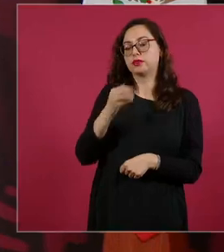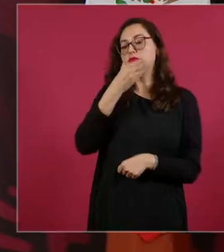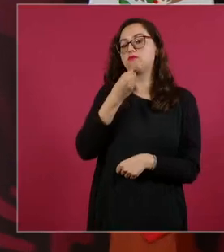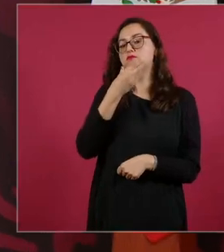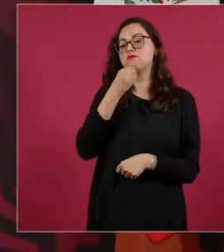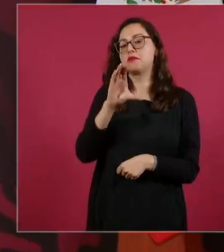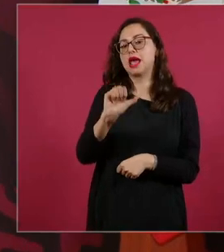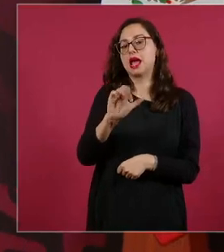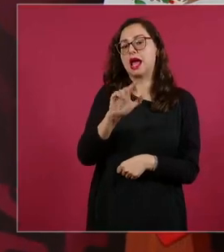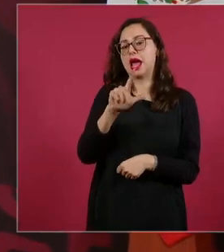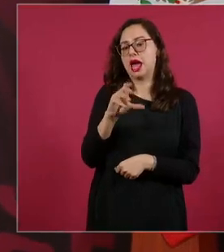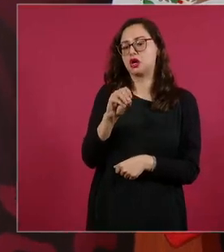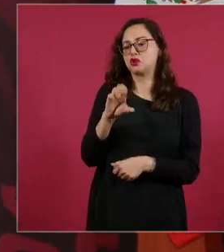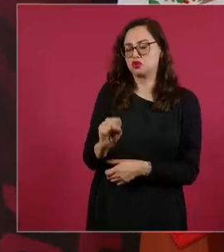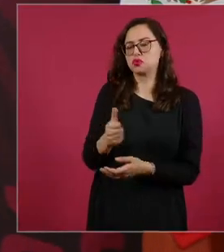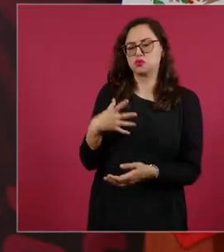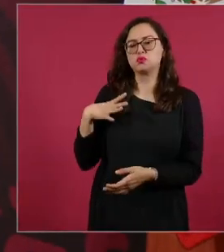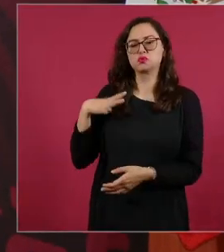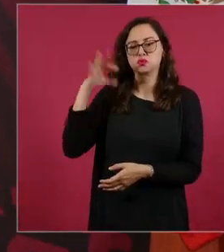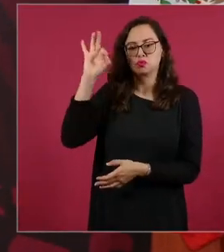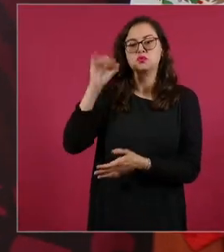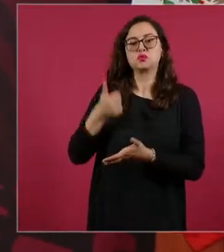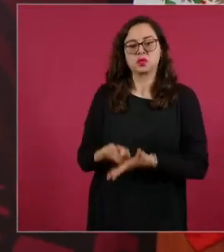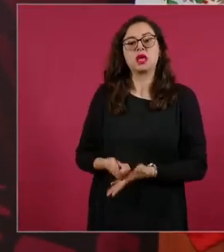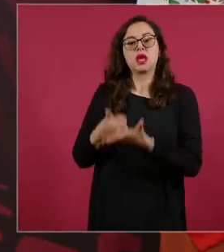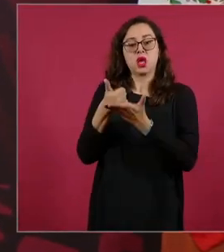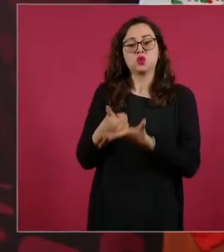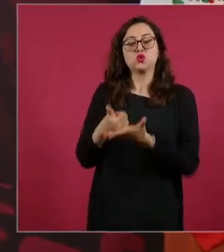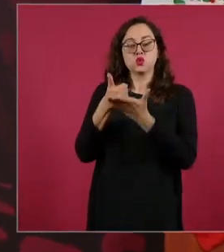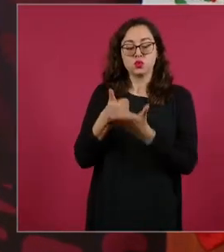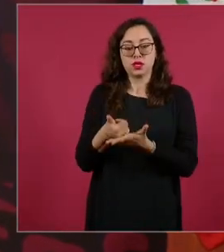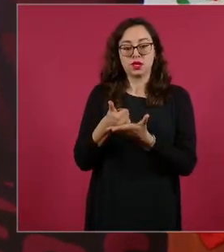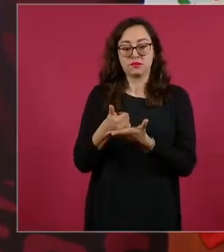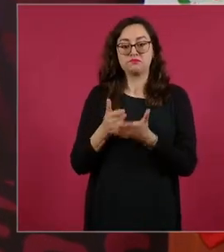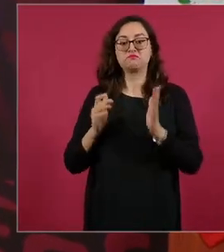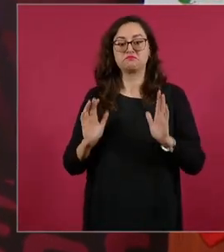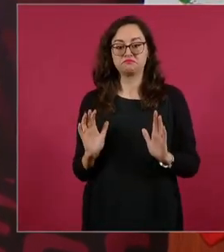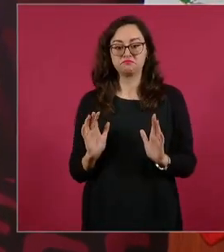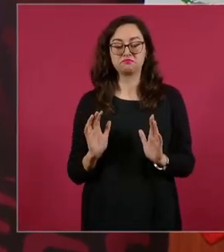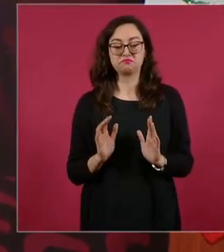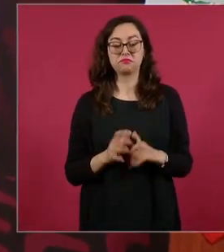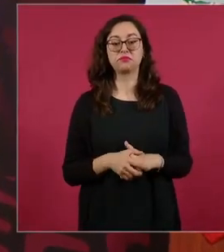está ayudando y para que no vayan a